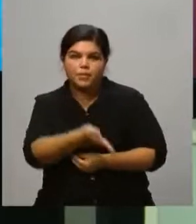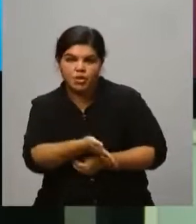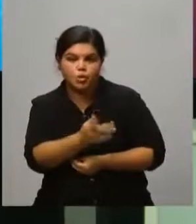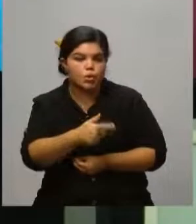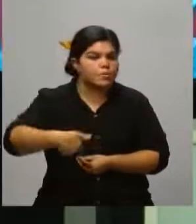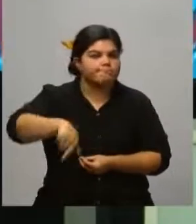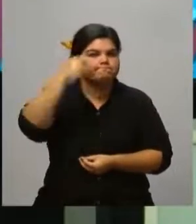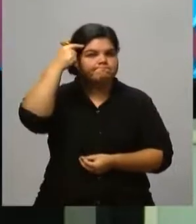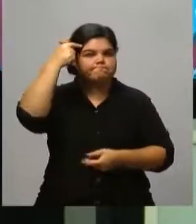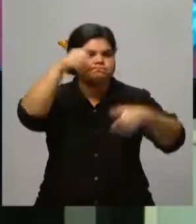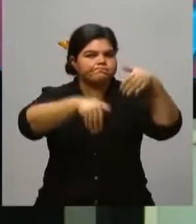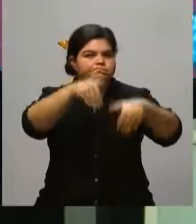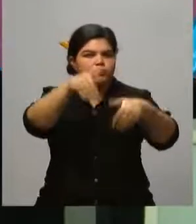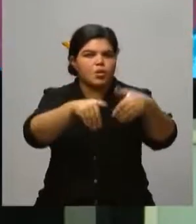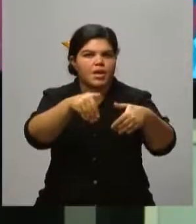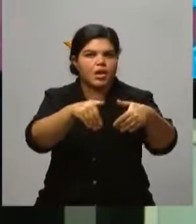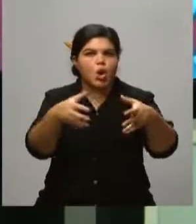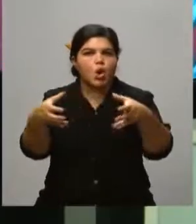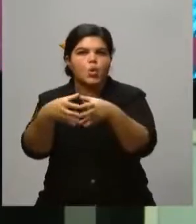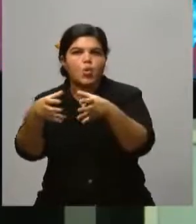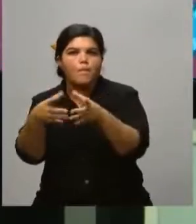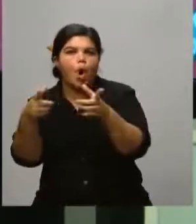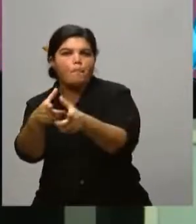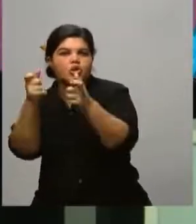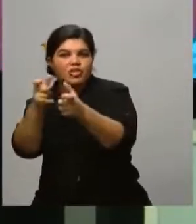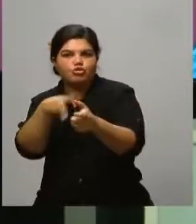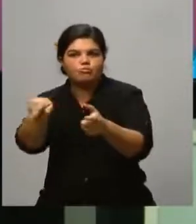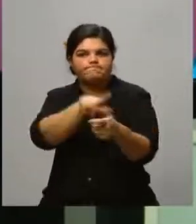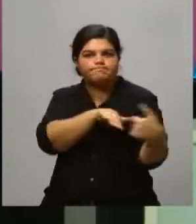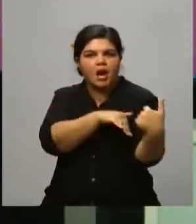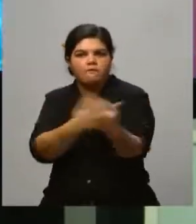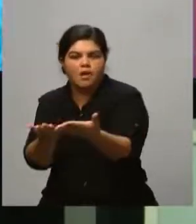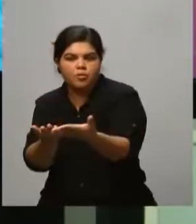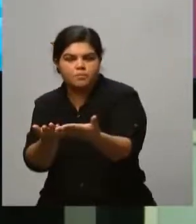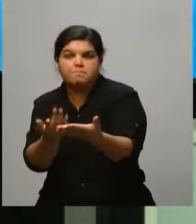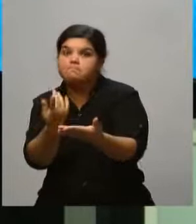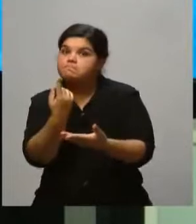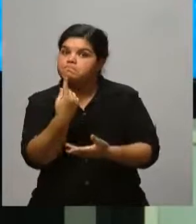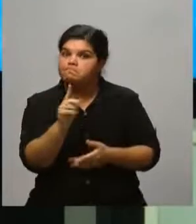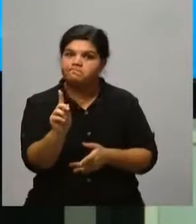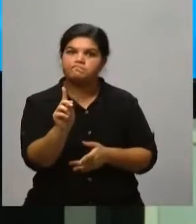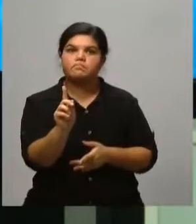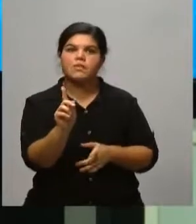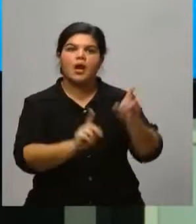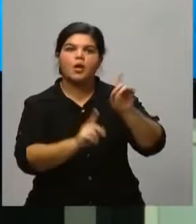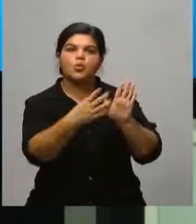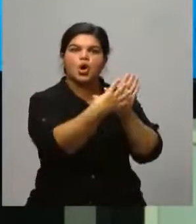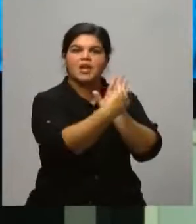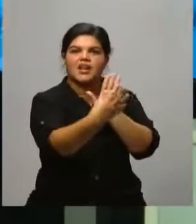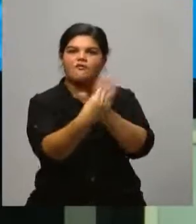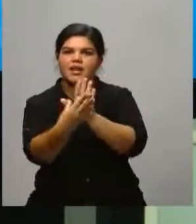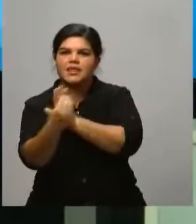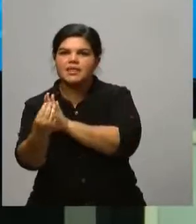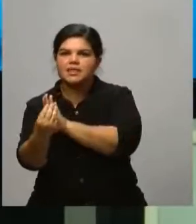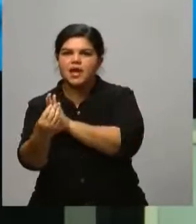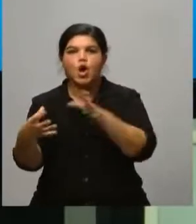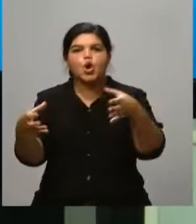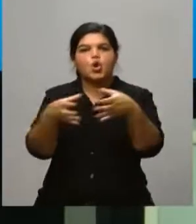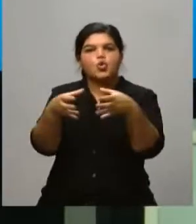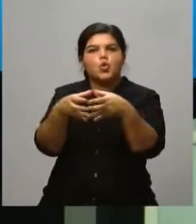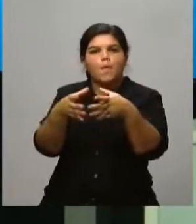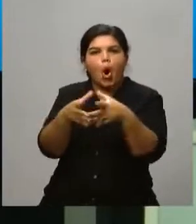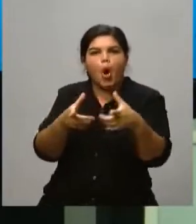a lo que es hoy la oposición, pero también hay que decir que hay más encuestas que muestran que la imagen de los referentes de la oposición tampoco están pasando